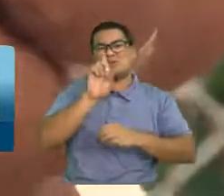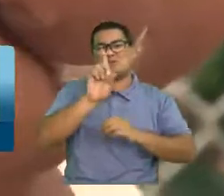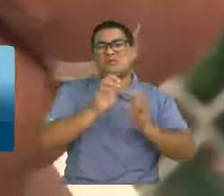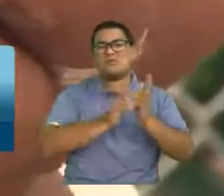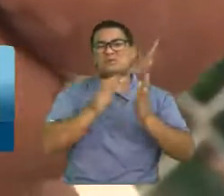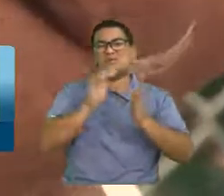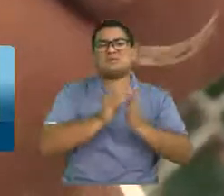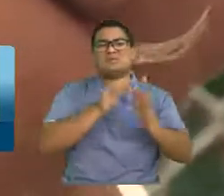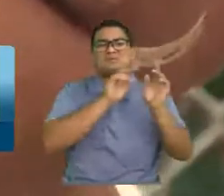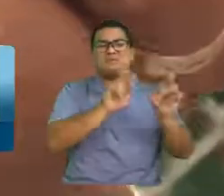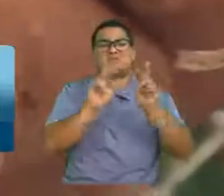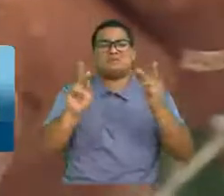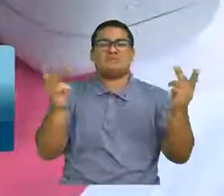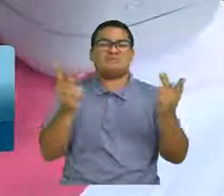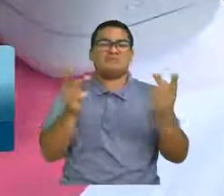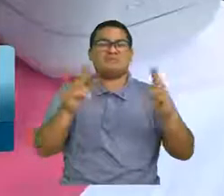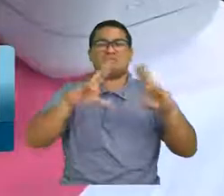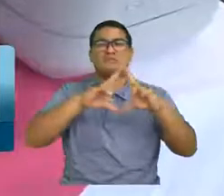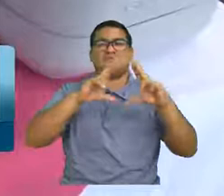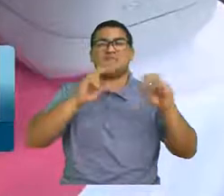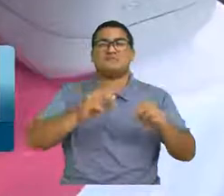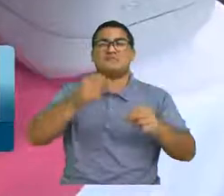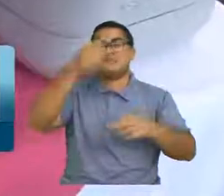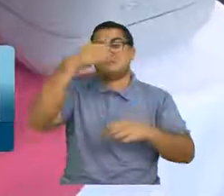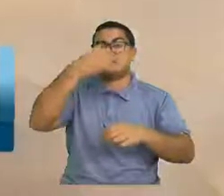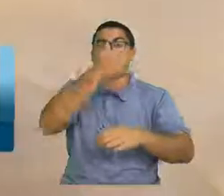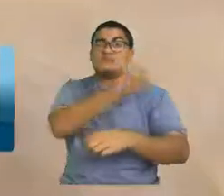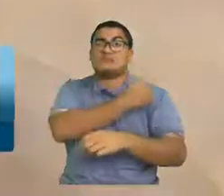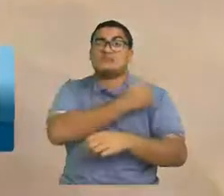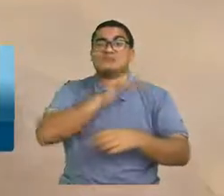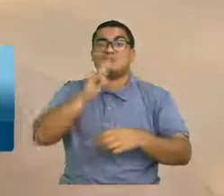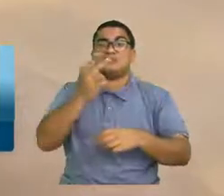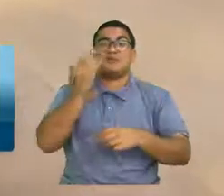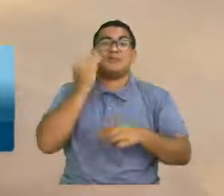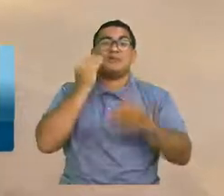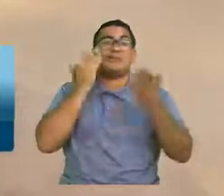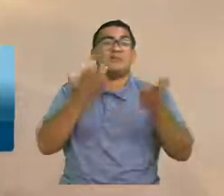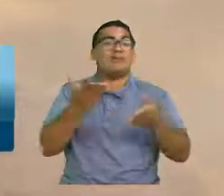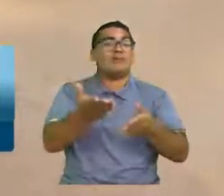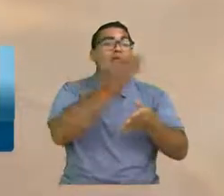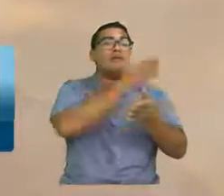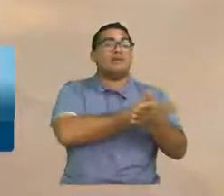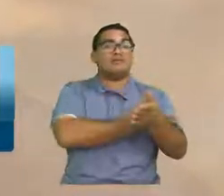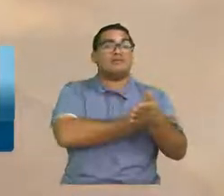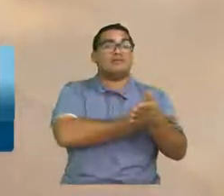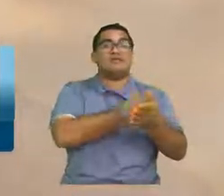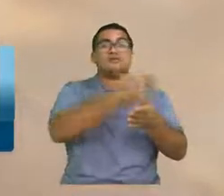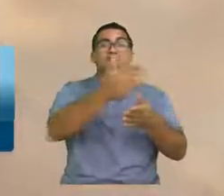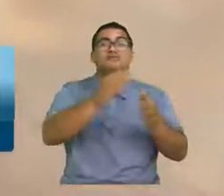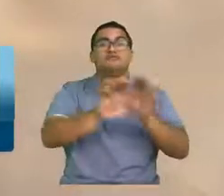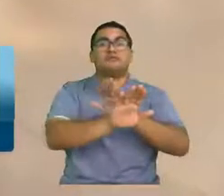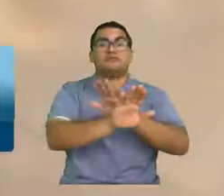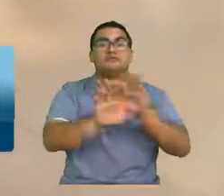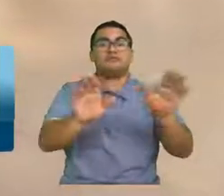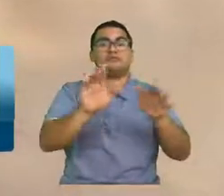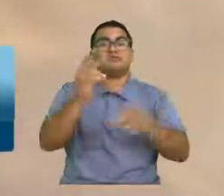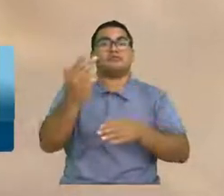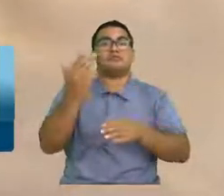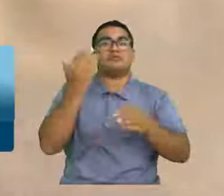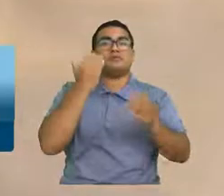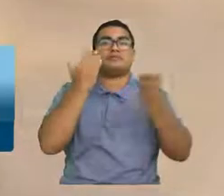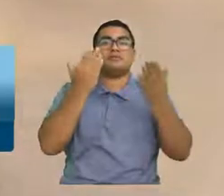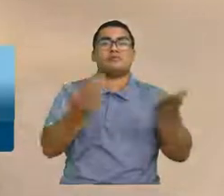Casi 2 millones vamos a inmunizar, ¿no? Sí. Antes del 8 de mayo, que es cuando concluye la... La jornada concluye el 8 de mayo,